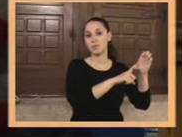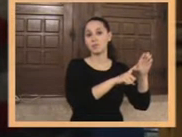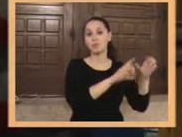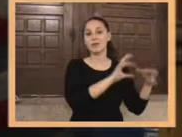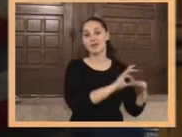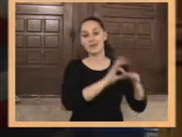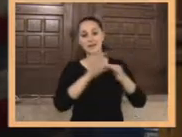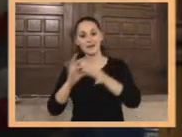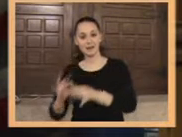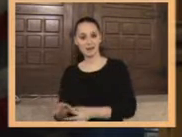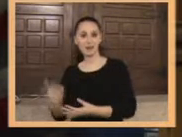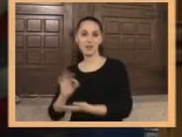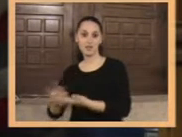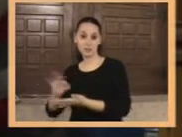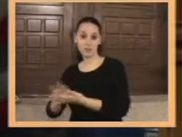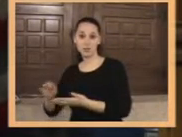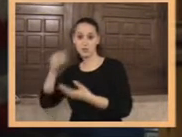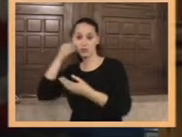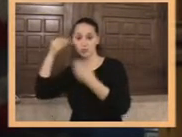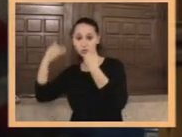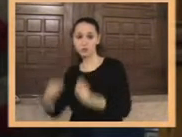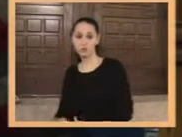con el sector sanitario que tenemos un problema con la sanidad.